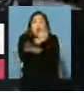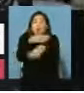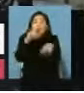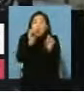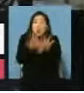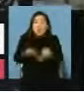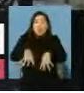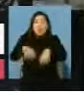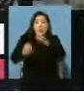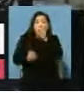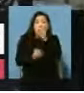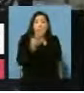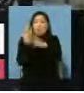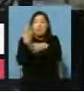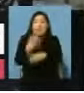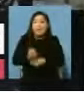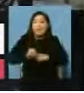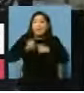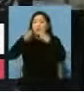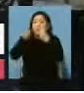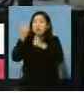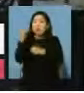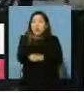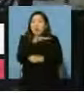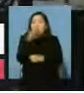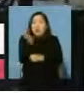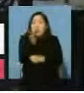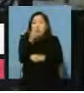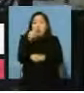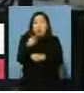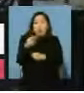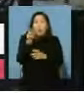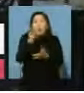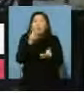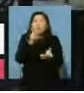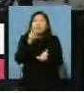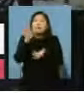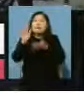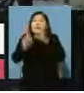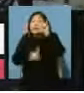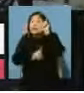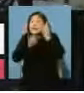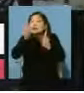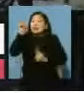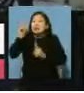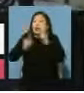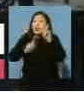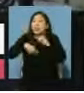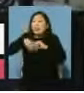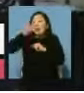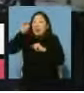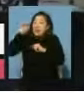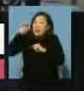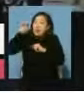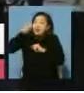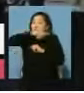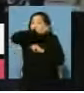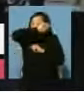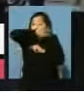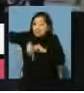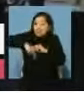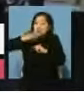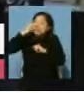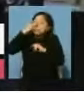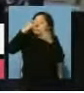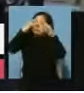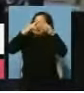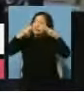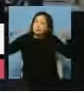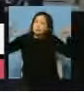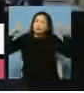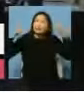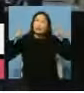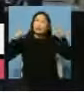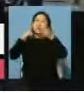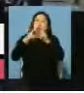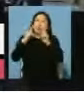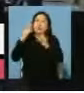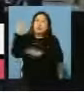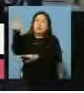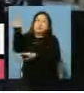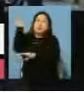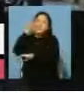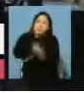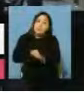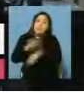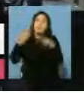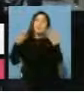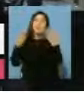la mañana medio fuerte, aparentemente en algunos lugares este viento produjo algunos cables que se desconectaron, algunos postes que